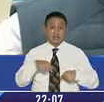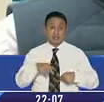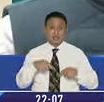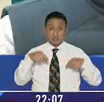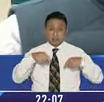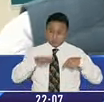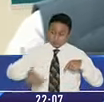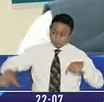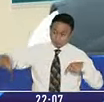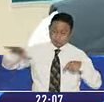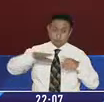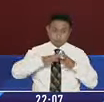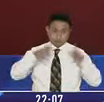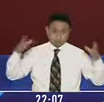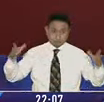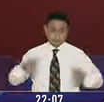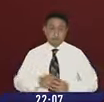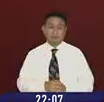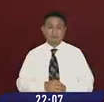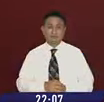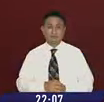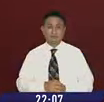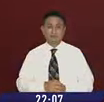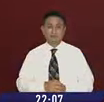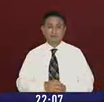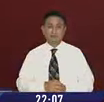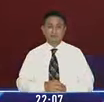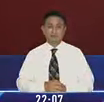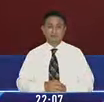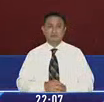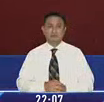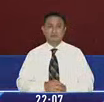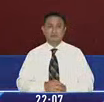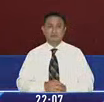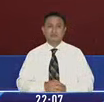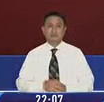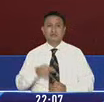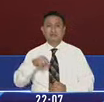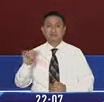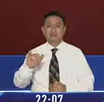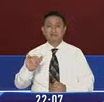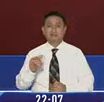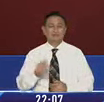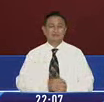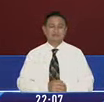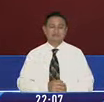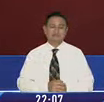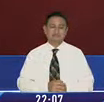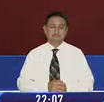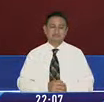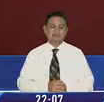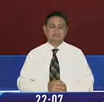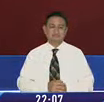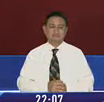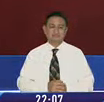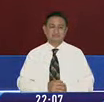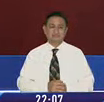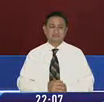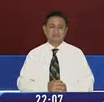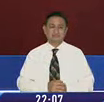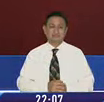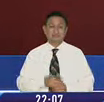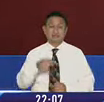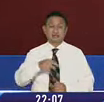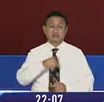extenso la zona que ellos cubren. Pulan unas 2-3 veces al día, sí andan, pero igual ya yo creo que ya es